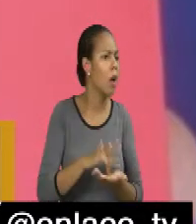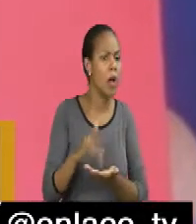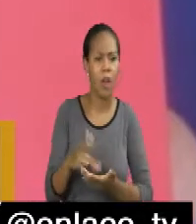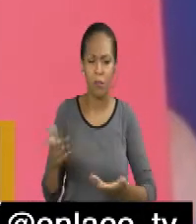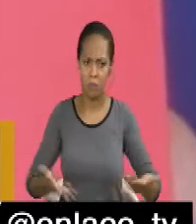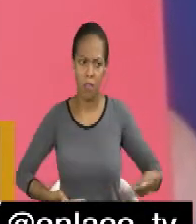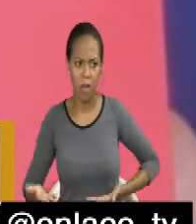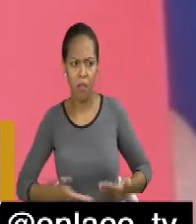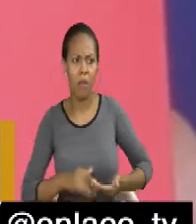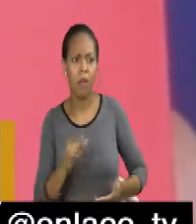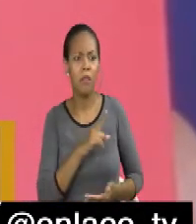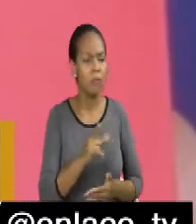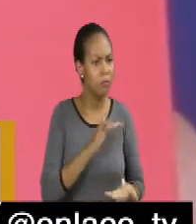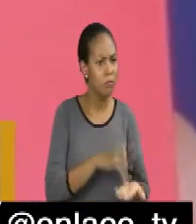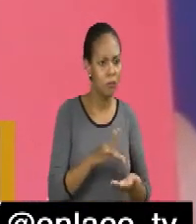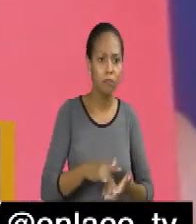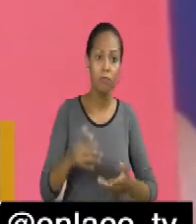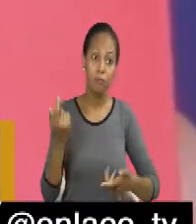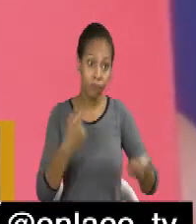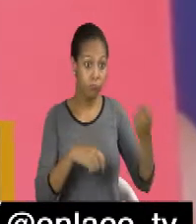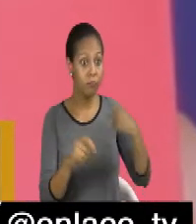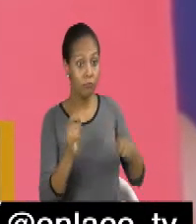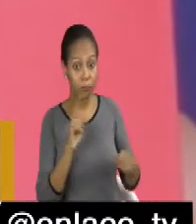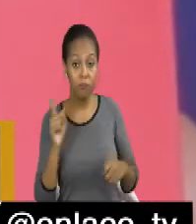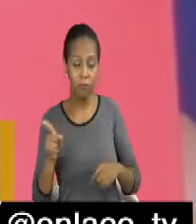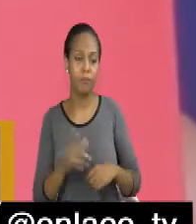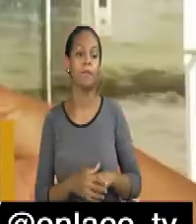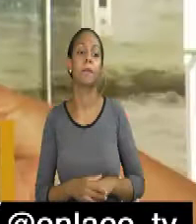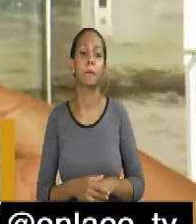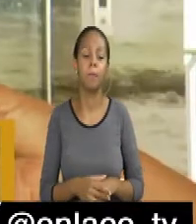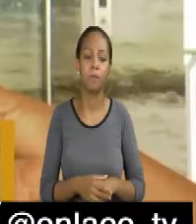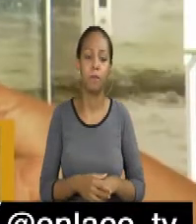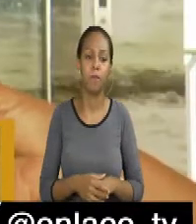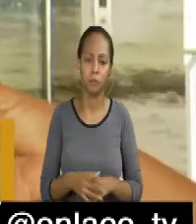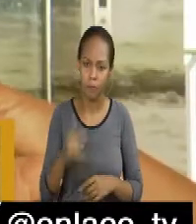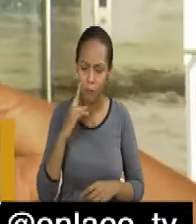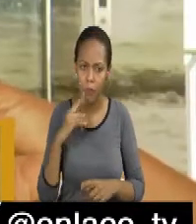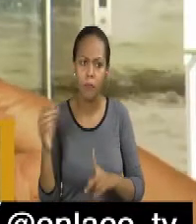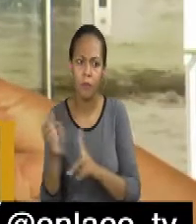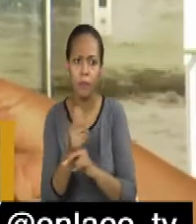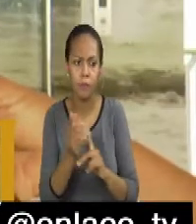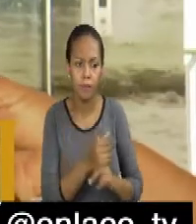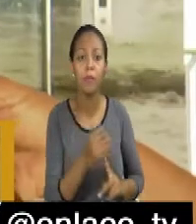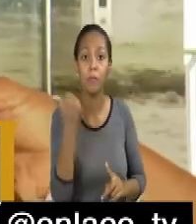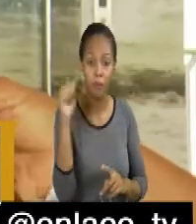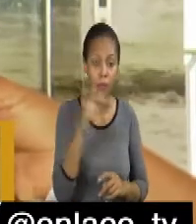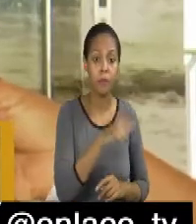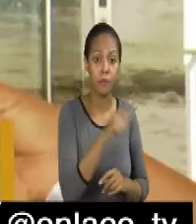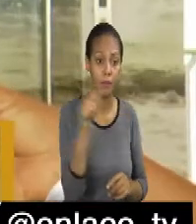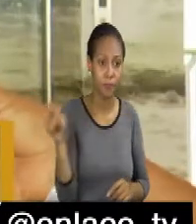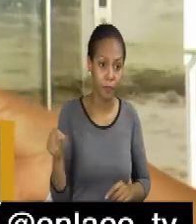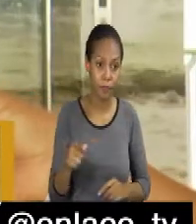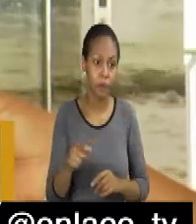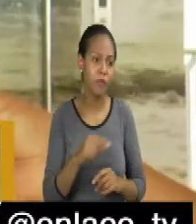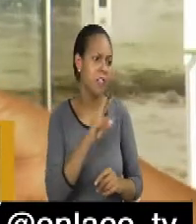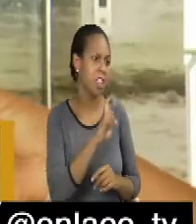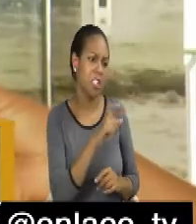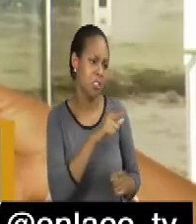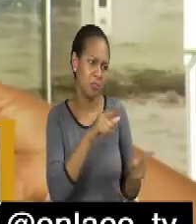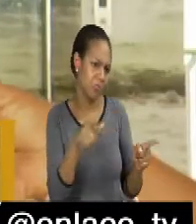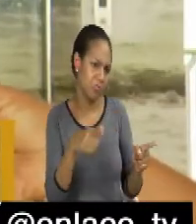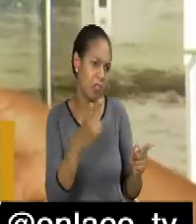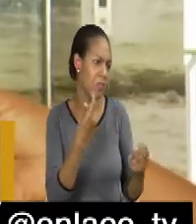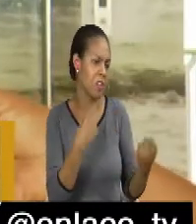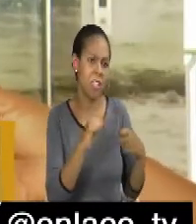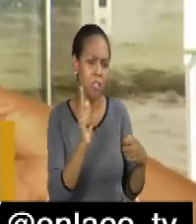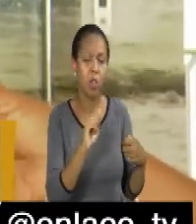los potenciales distribuidores de este suplemento dietario y hemos encontrado que en 10 de ellas, 7 no lo conocen, por lo tanto no lo comercializan,